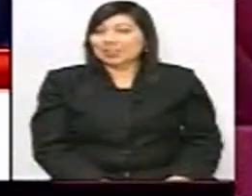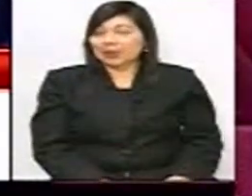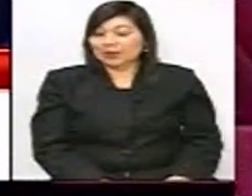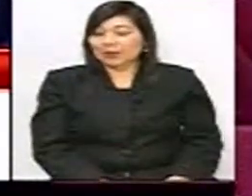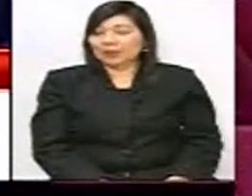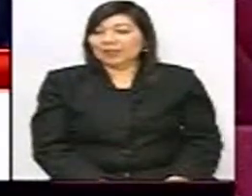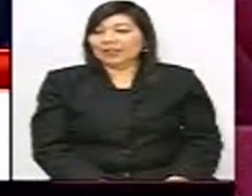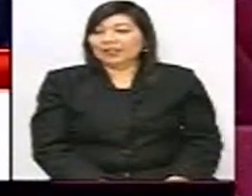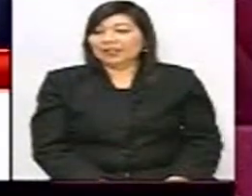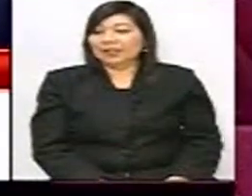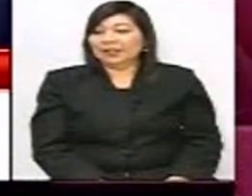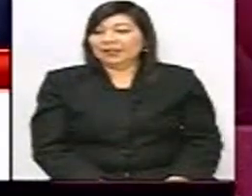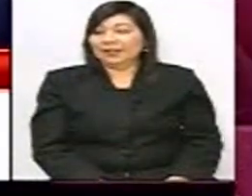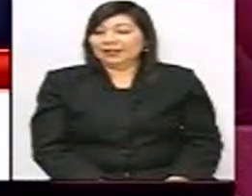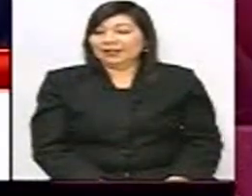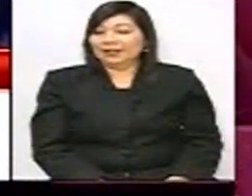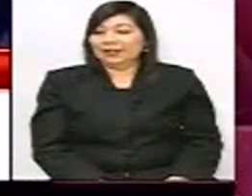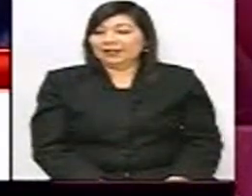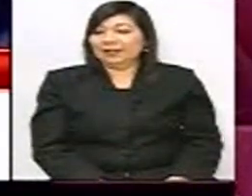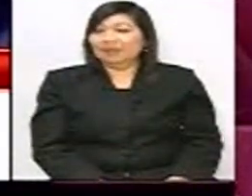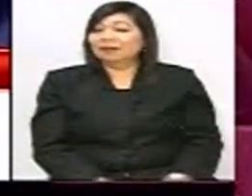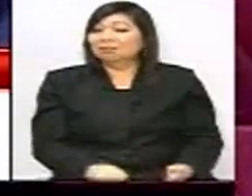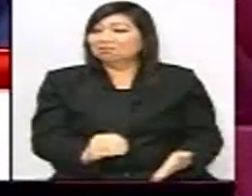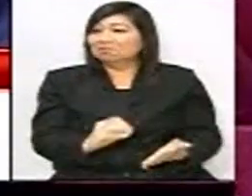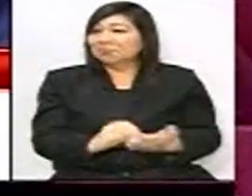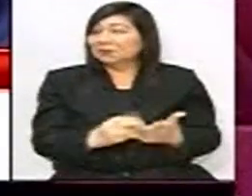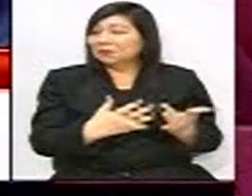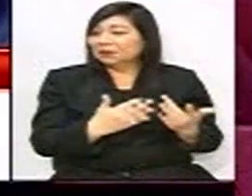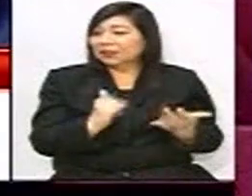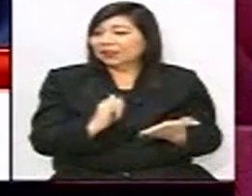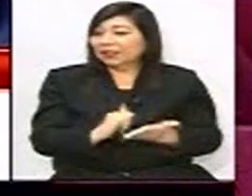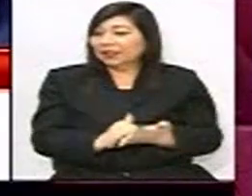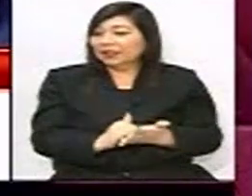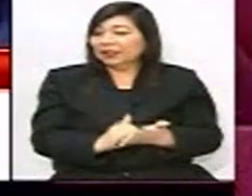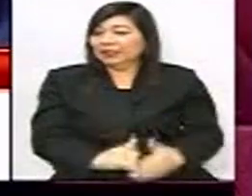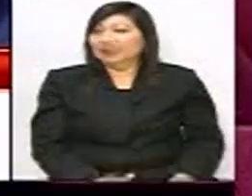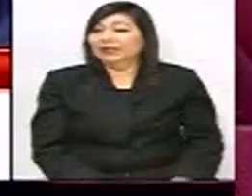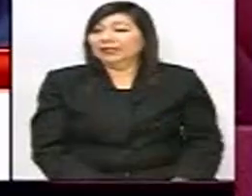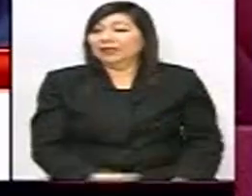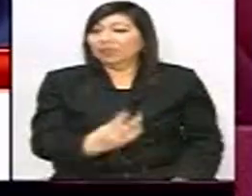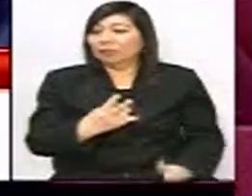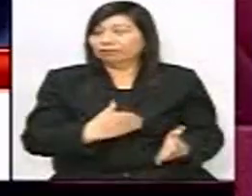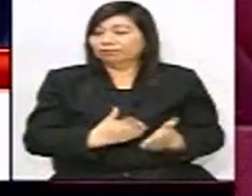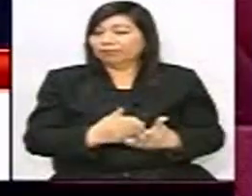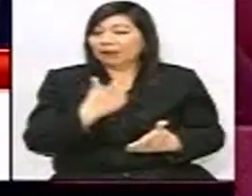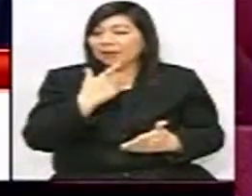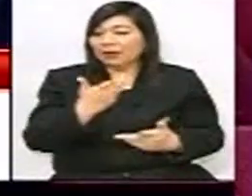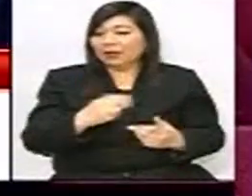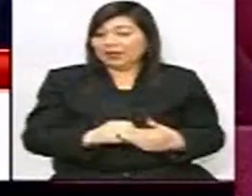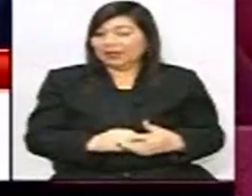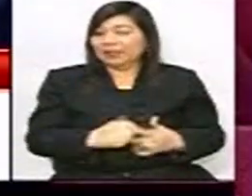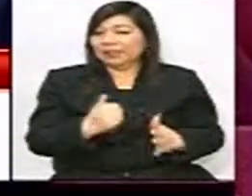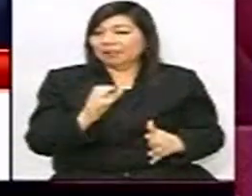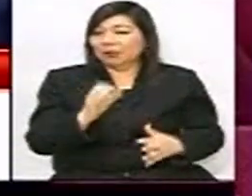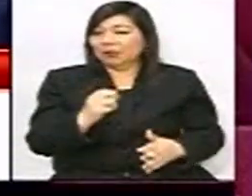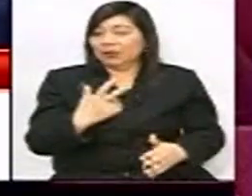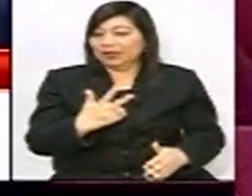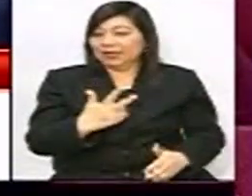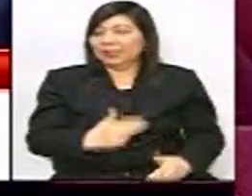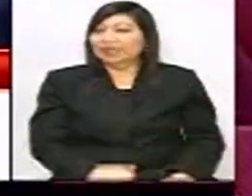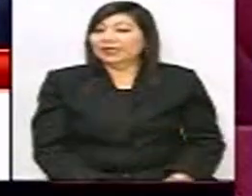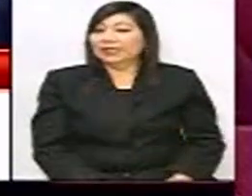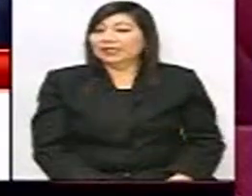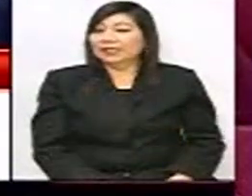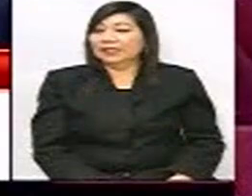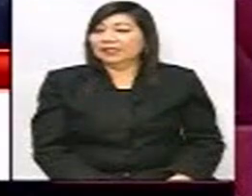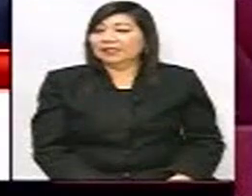¿no? No, y además lo que está pendiente, digamos, en la sección 2 de la Línea María es el viaducto 6.3, que es la salida